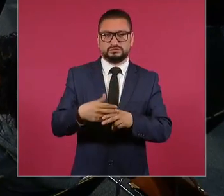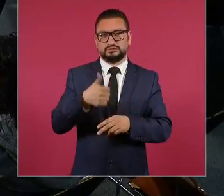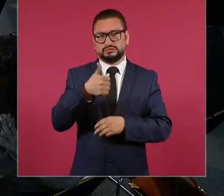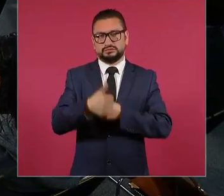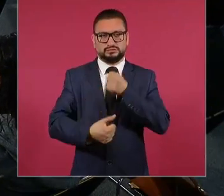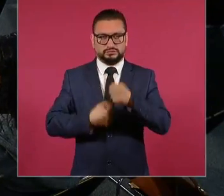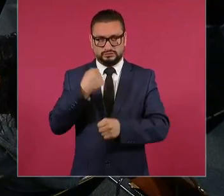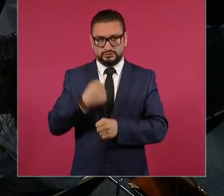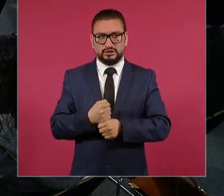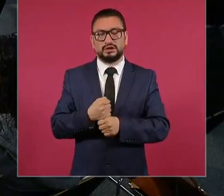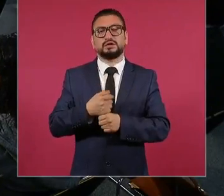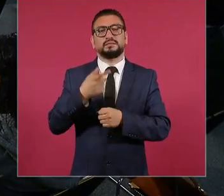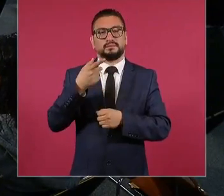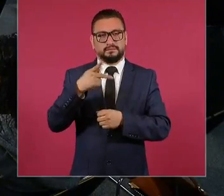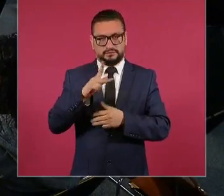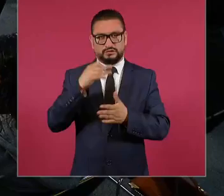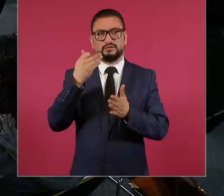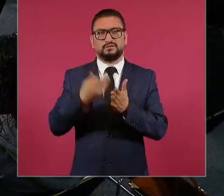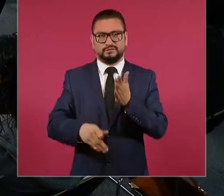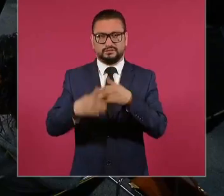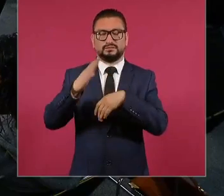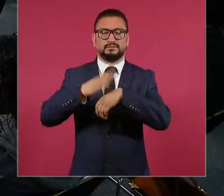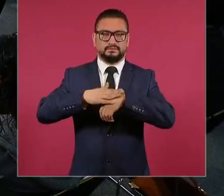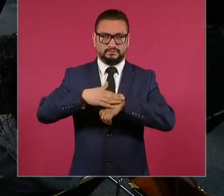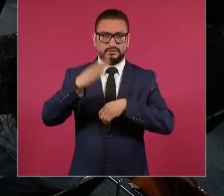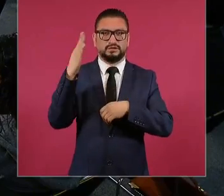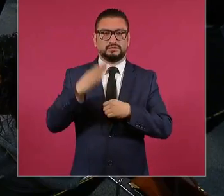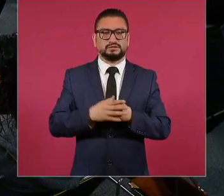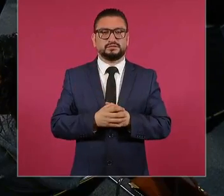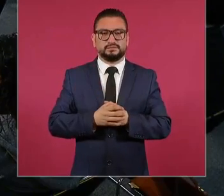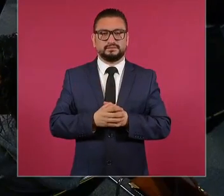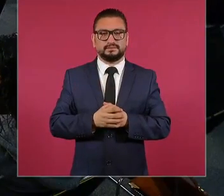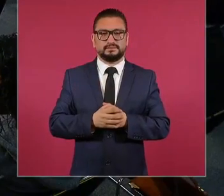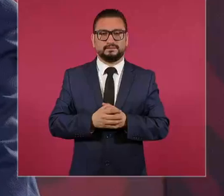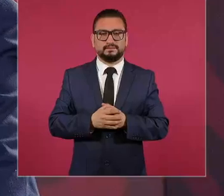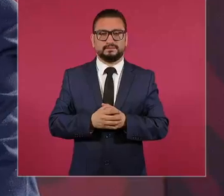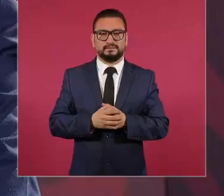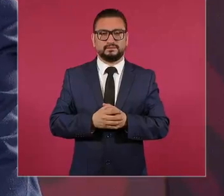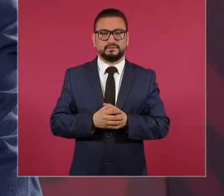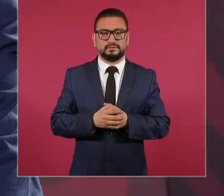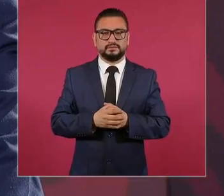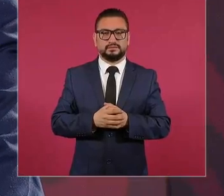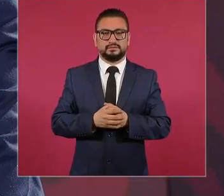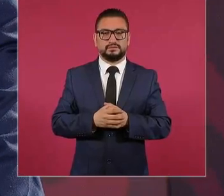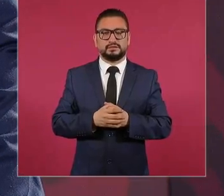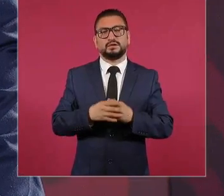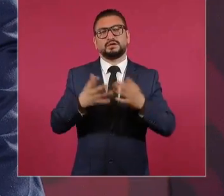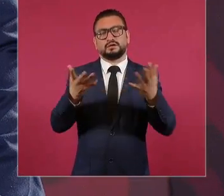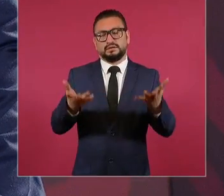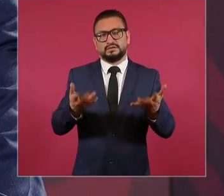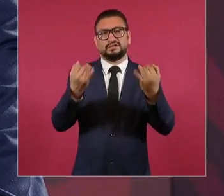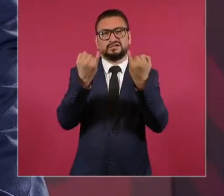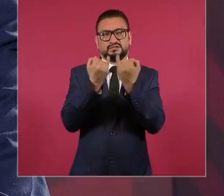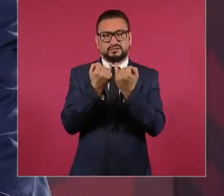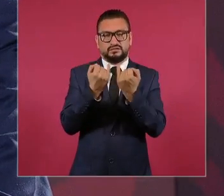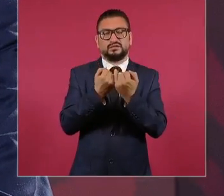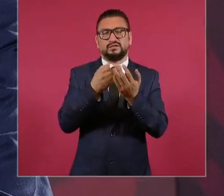Sin embargo, hace falta más y hace falta